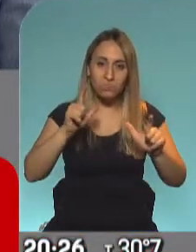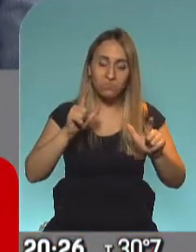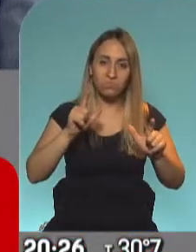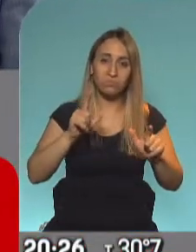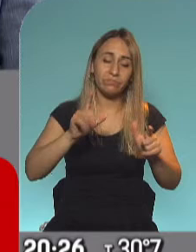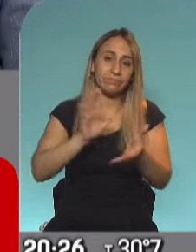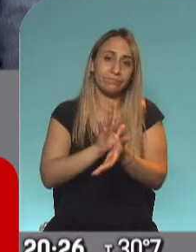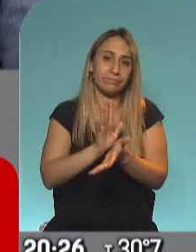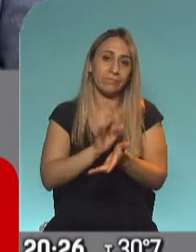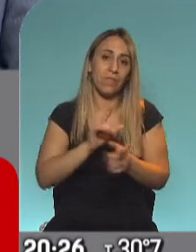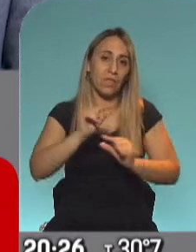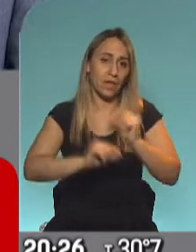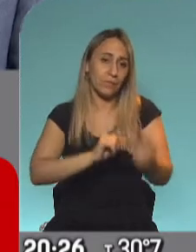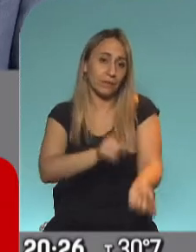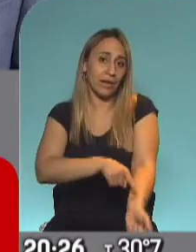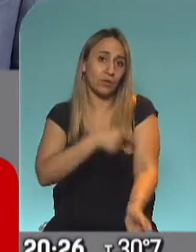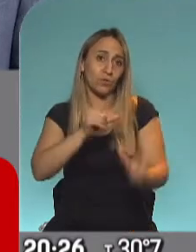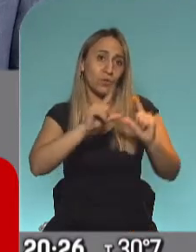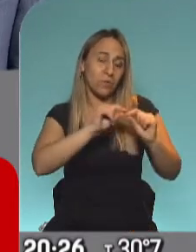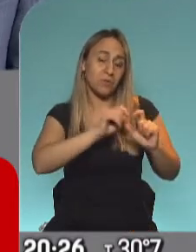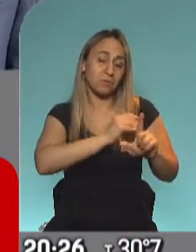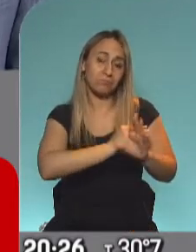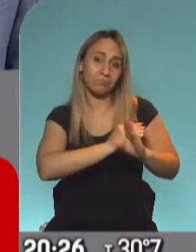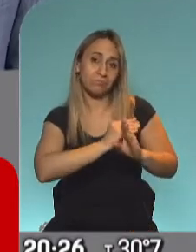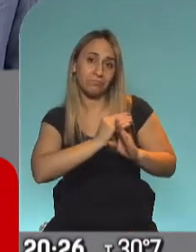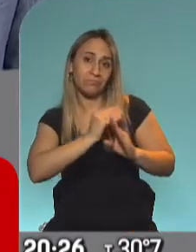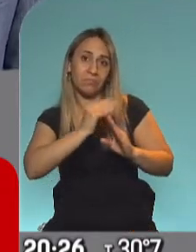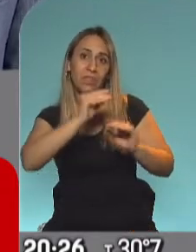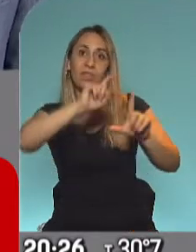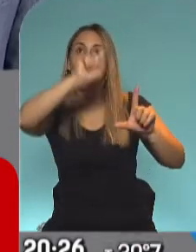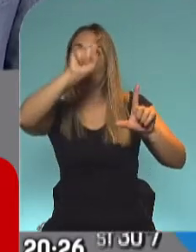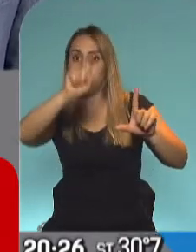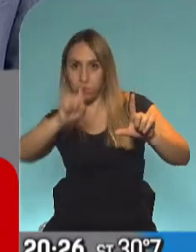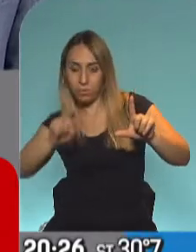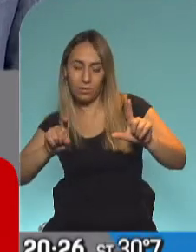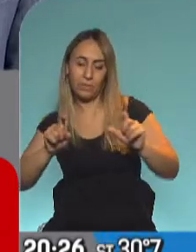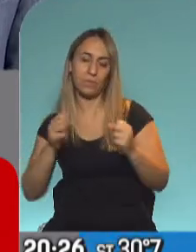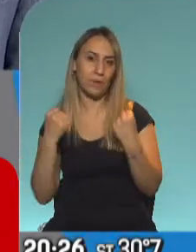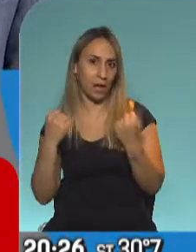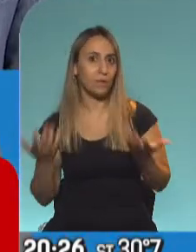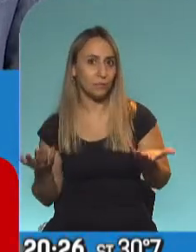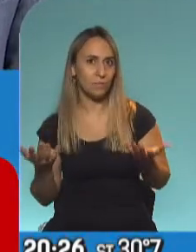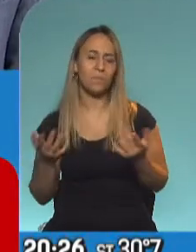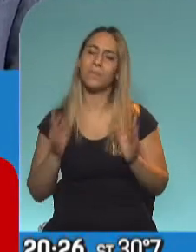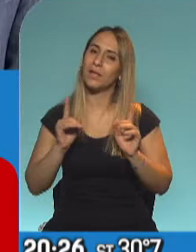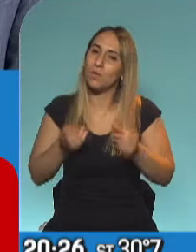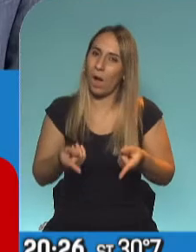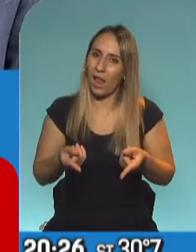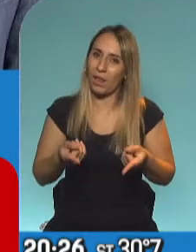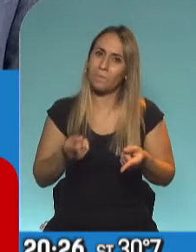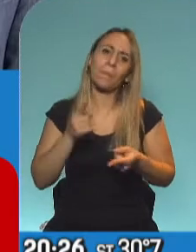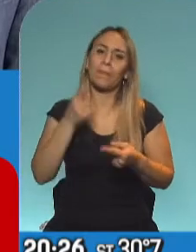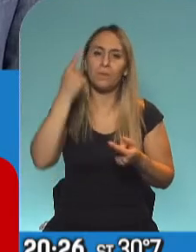número y obviamente que festejamos ese descenso en la curva. Aún así, en esa idea que recién